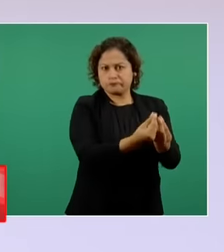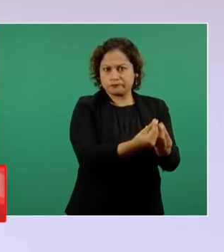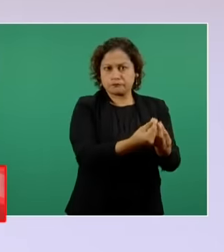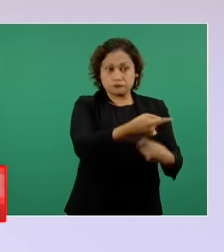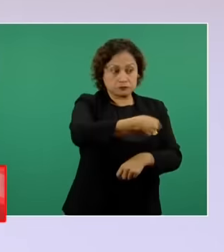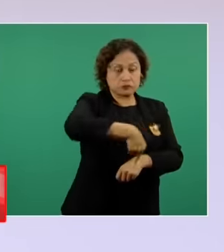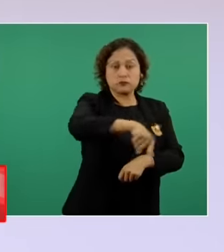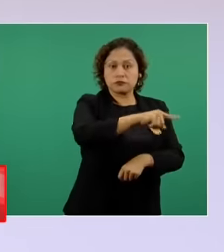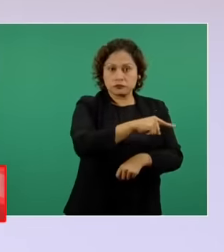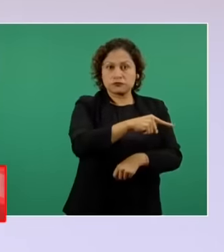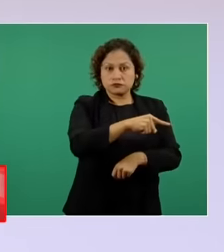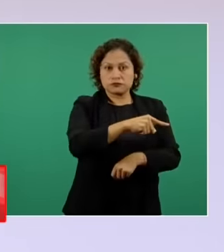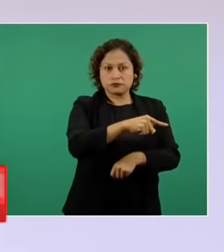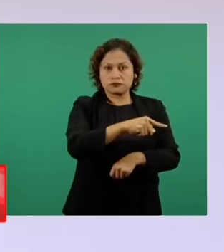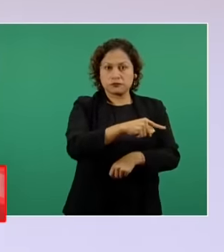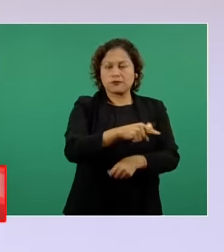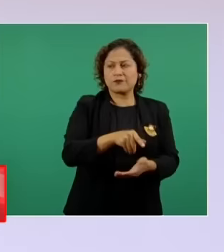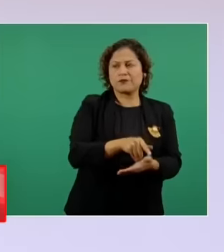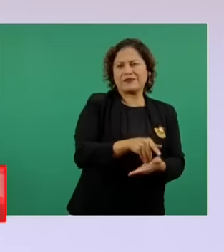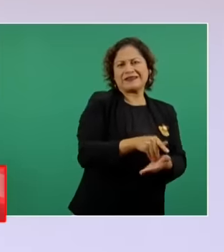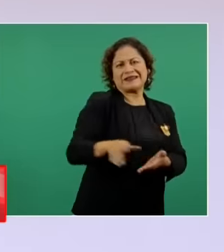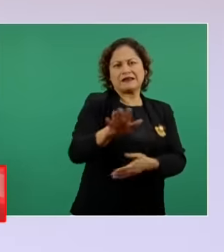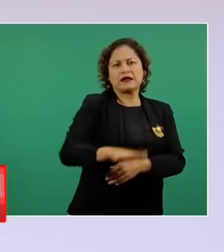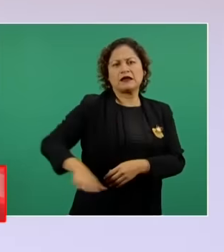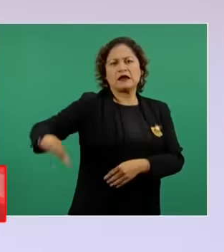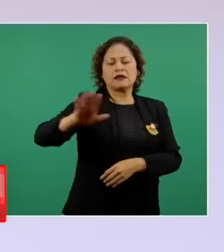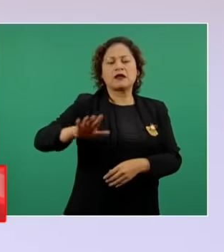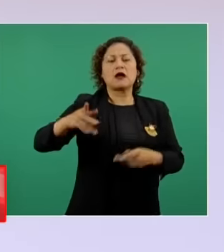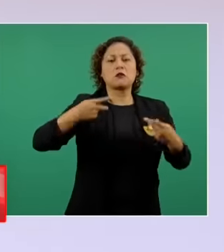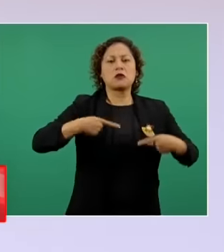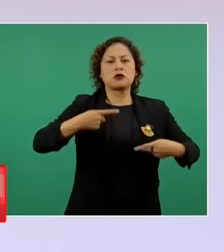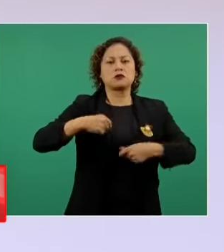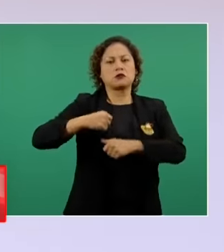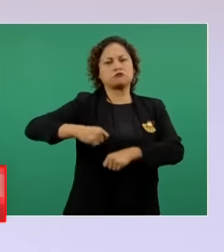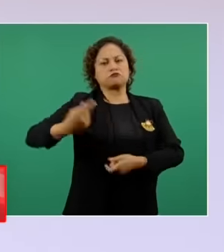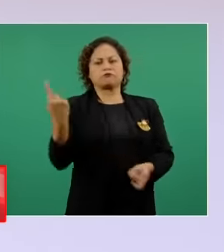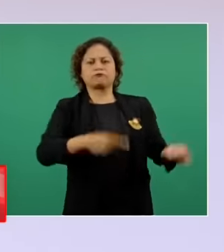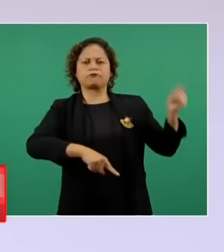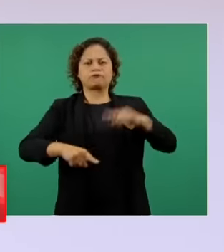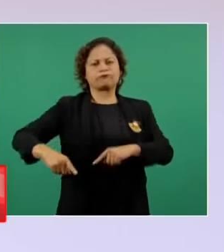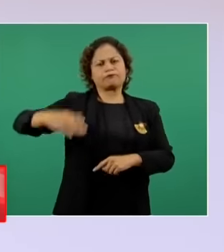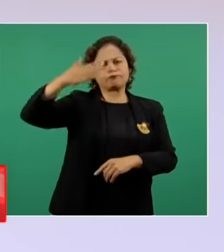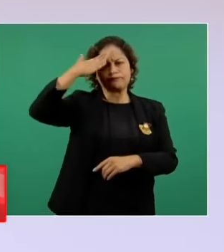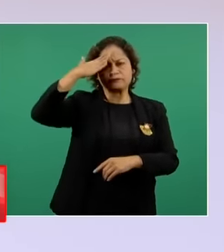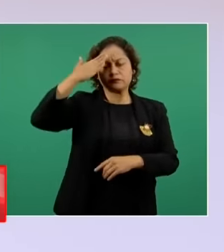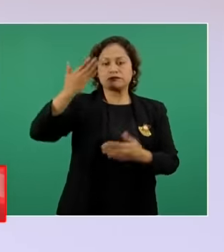enfrentar a la oligarquía dominante y proclamar